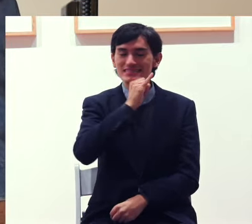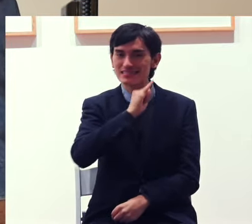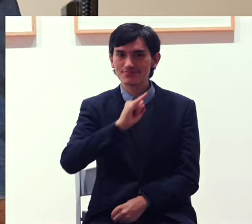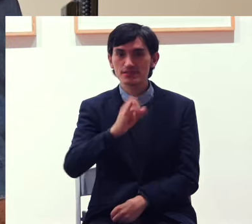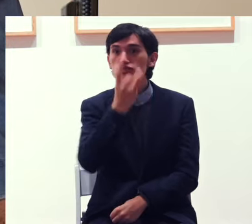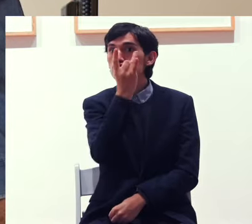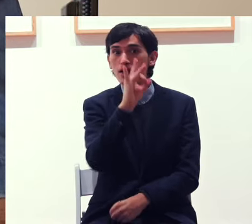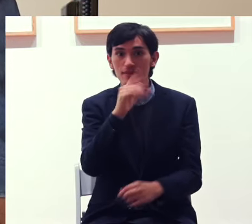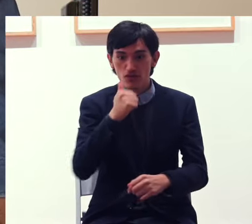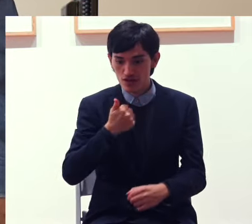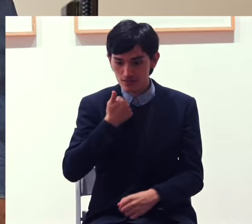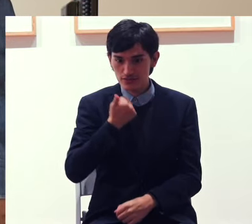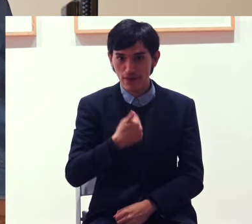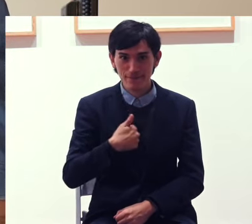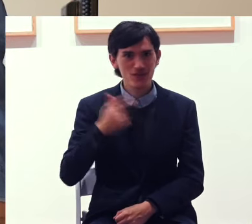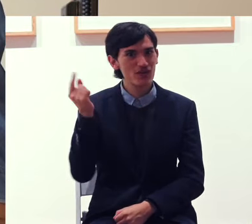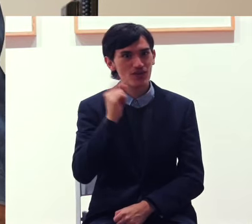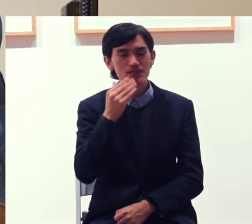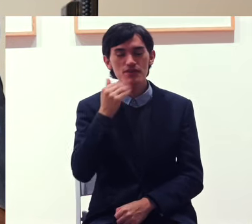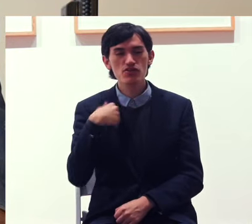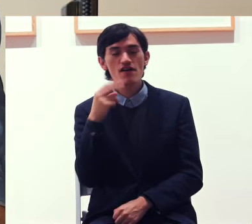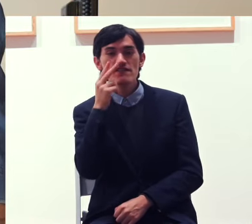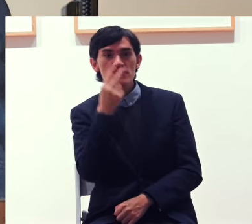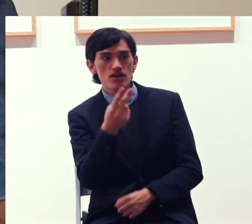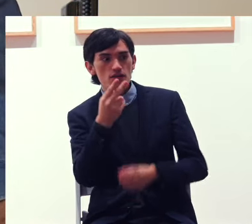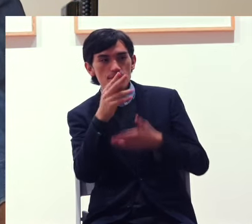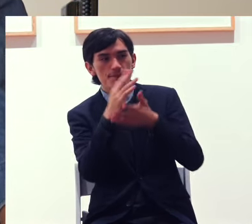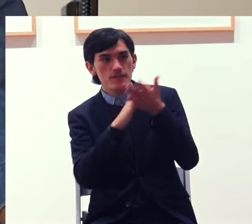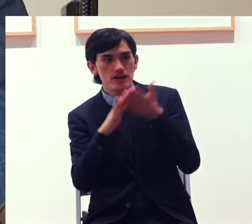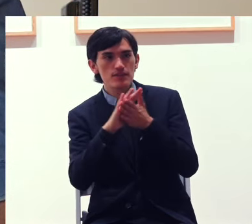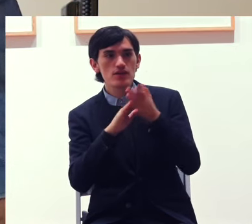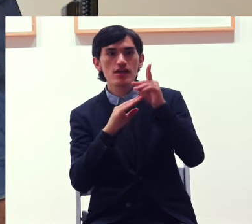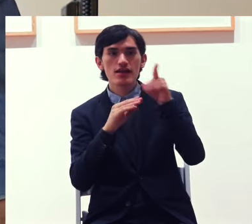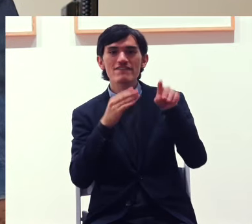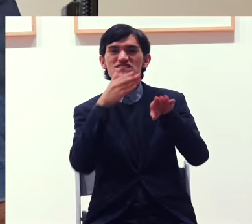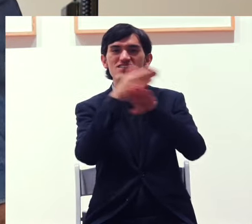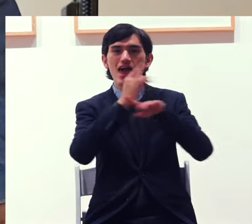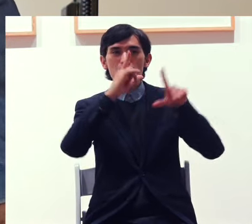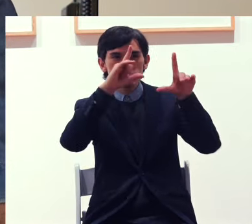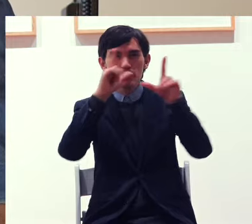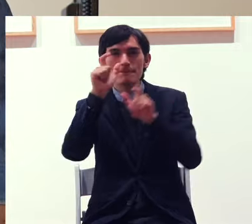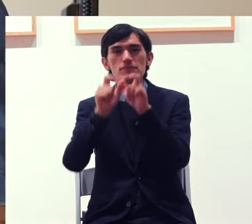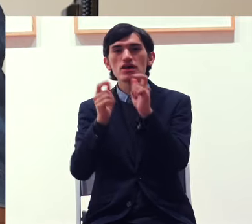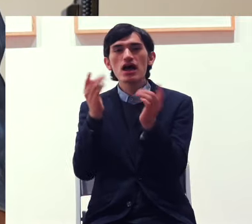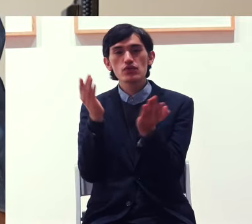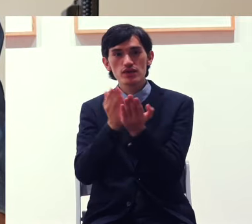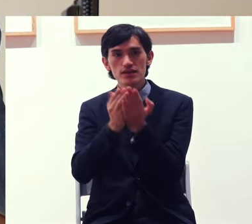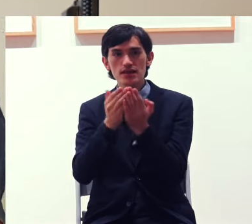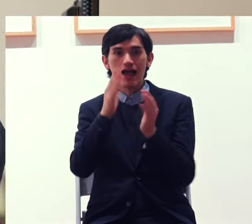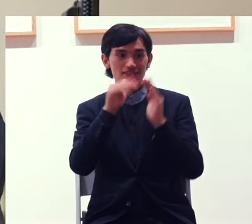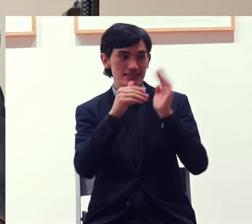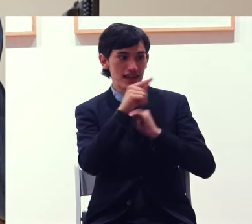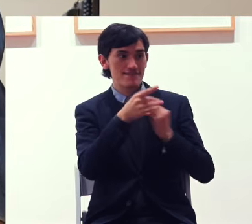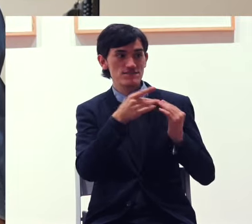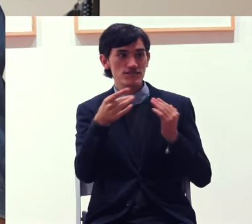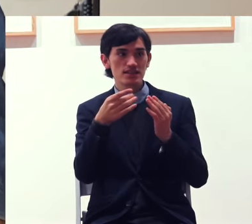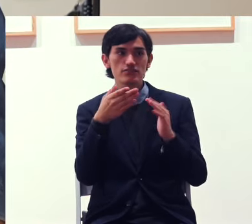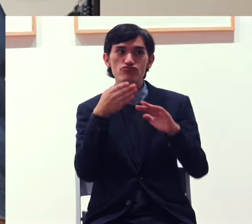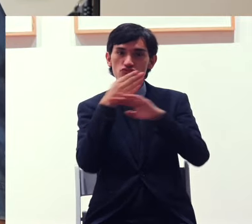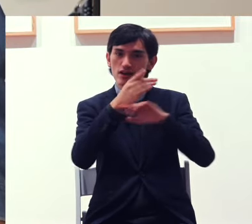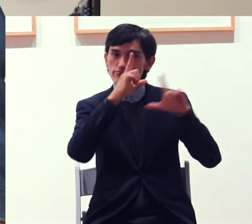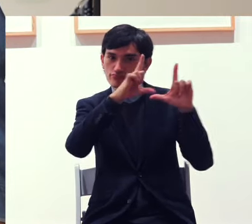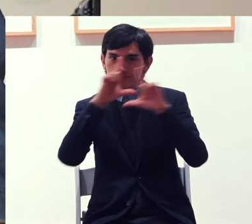que no solamente conmigo, sino que siempre lo veo yo visitando las exposiciones de todos sus alumnos, cuando lo invitan, y si